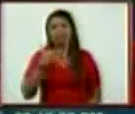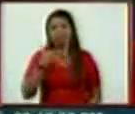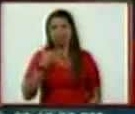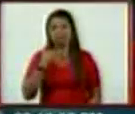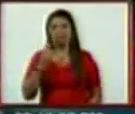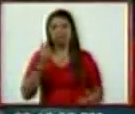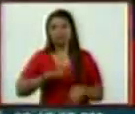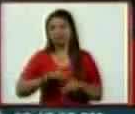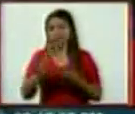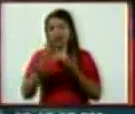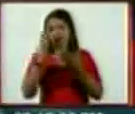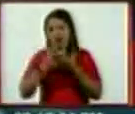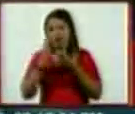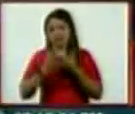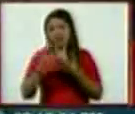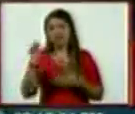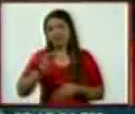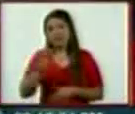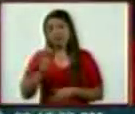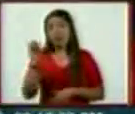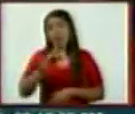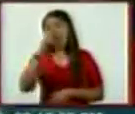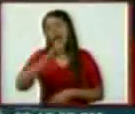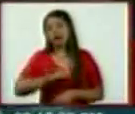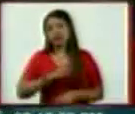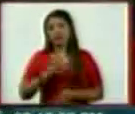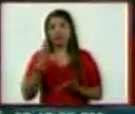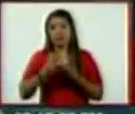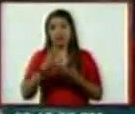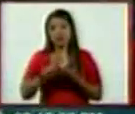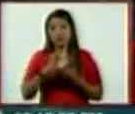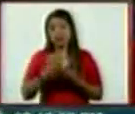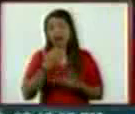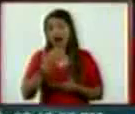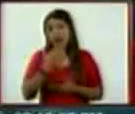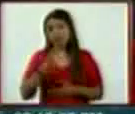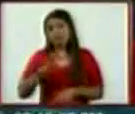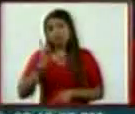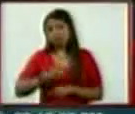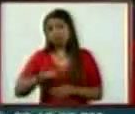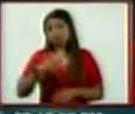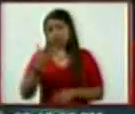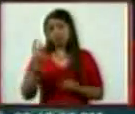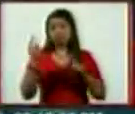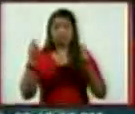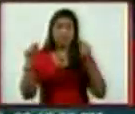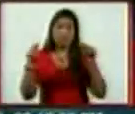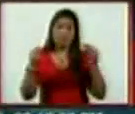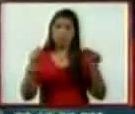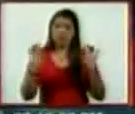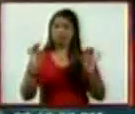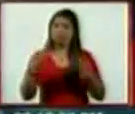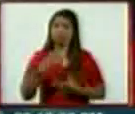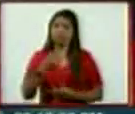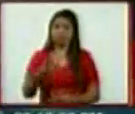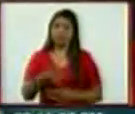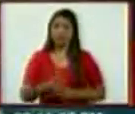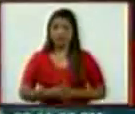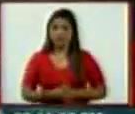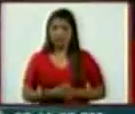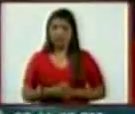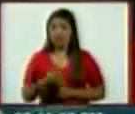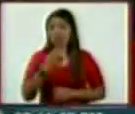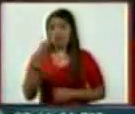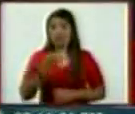espacio académico, su semestre o su año académico. Eso es un punto que fue de mucha discusión y de mucho interés. Hay